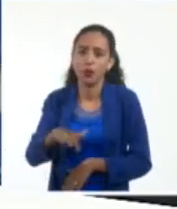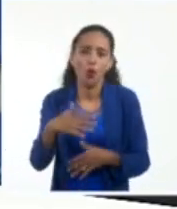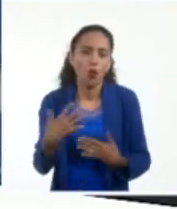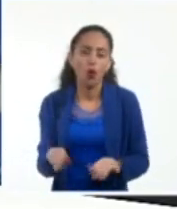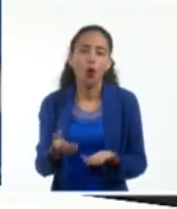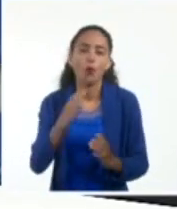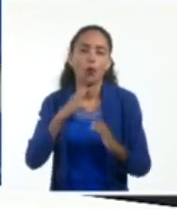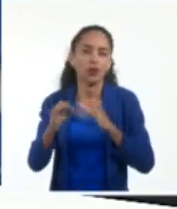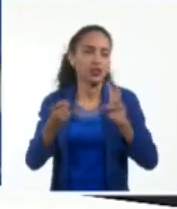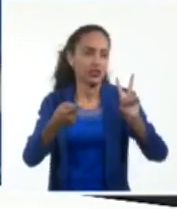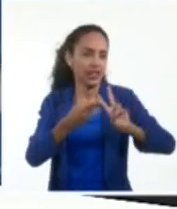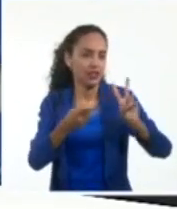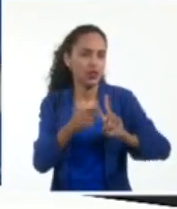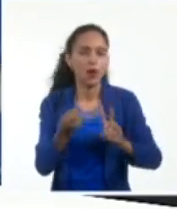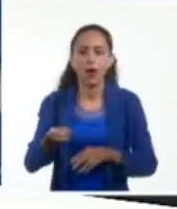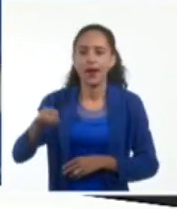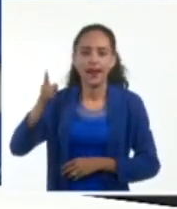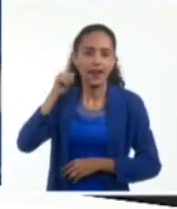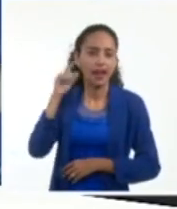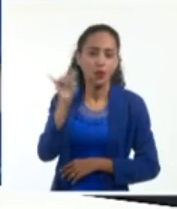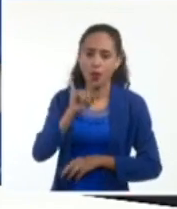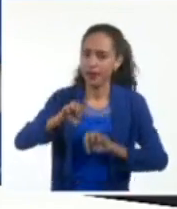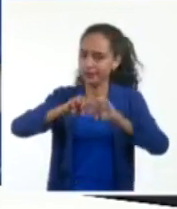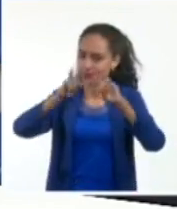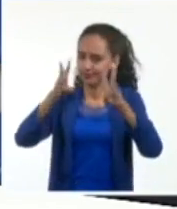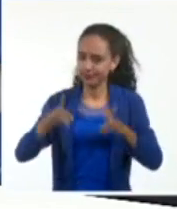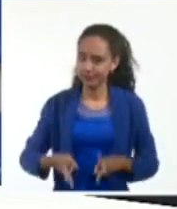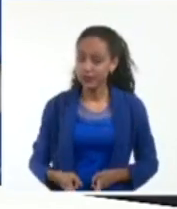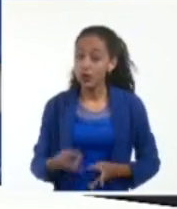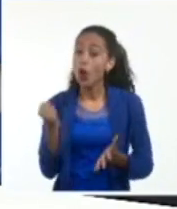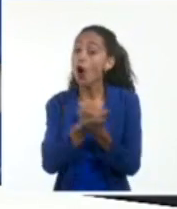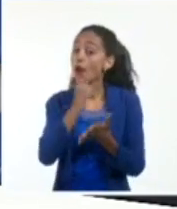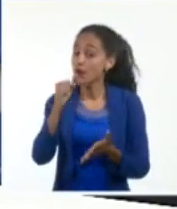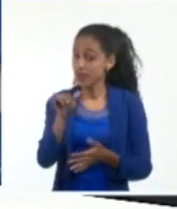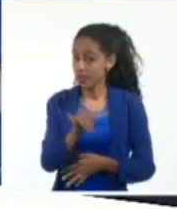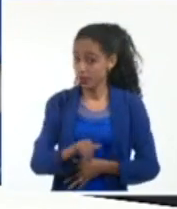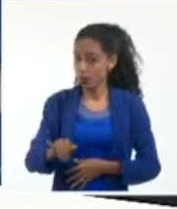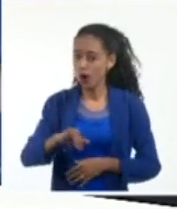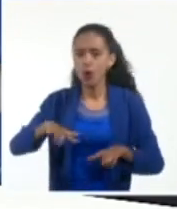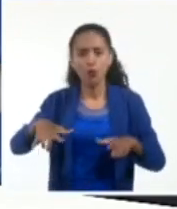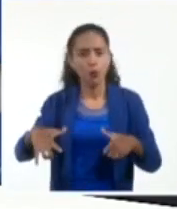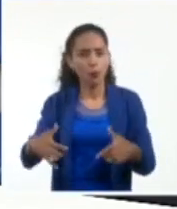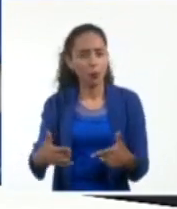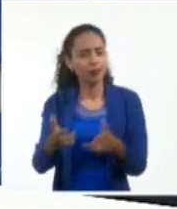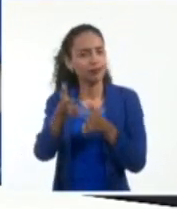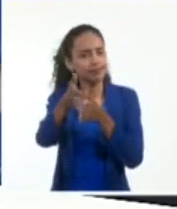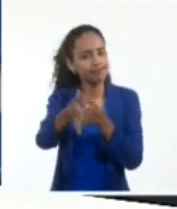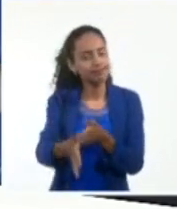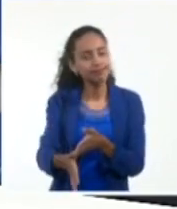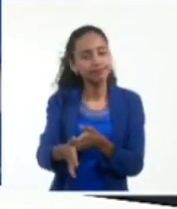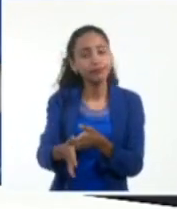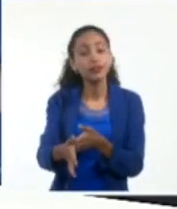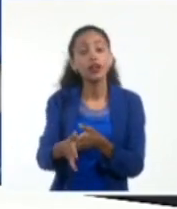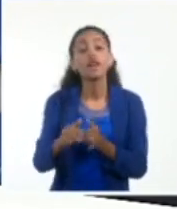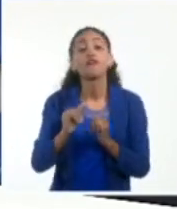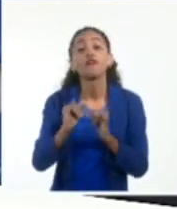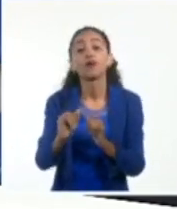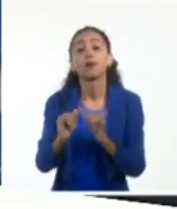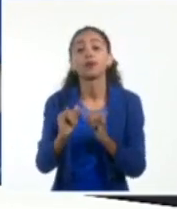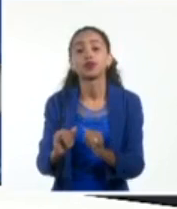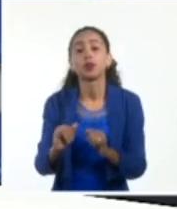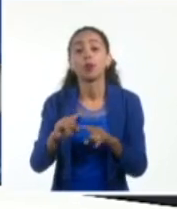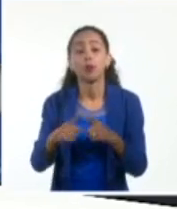de comunicación y los perfiles oficiales en las redes sociales, así como cumplir disciplinadamente con las indicaciones impartidas por